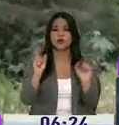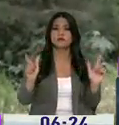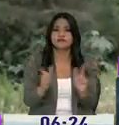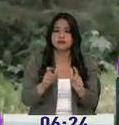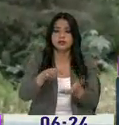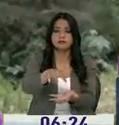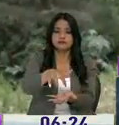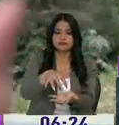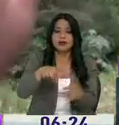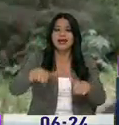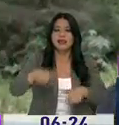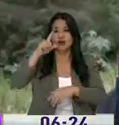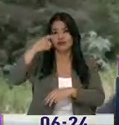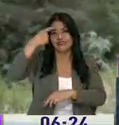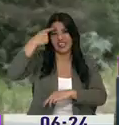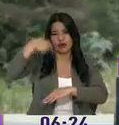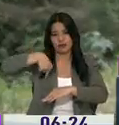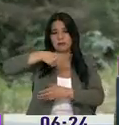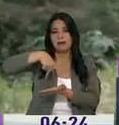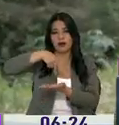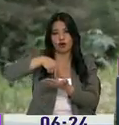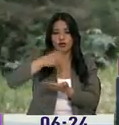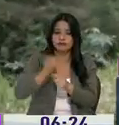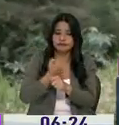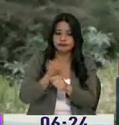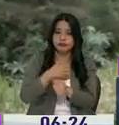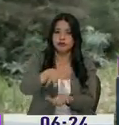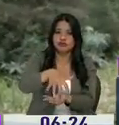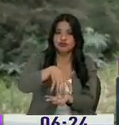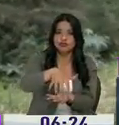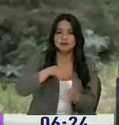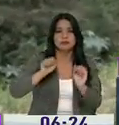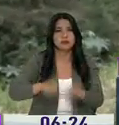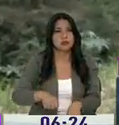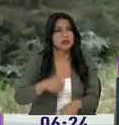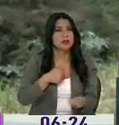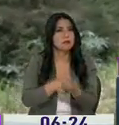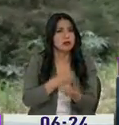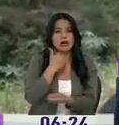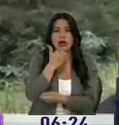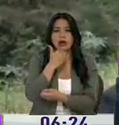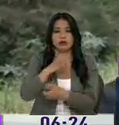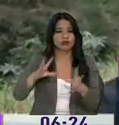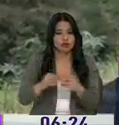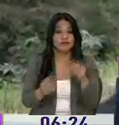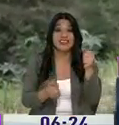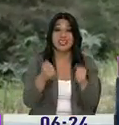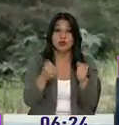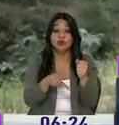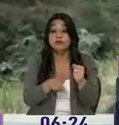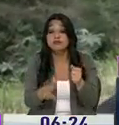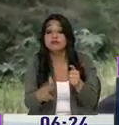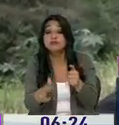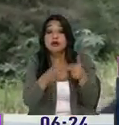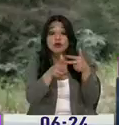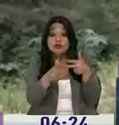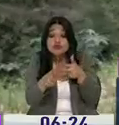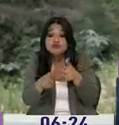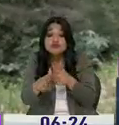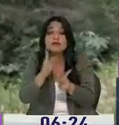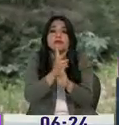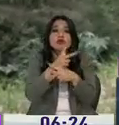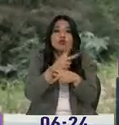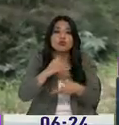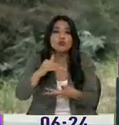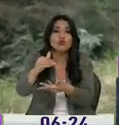el gas parroquial, trabajando para poder solventar en algo y puedan salir los vehículos que se encontraban con los productos de la zona